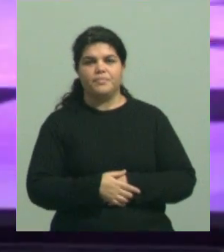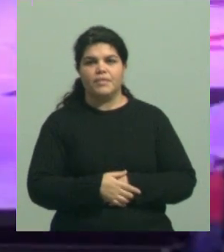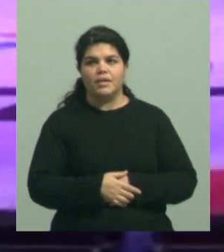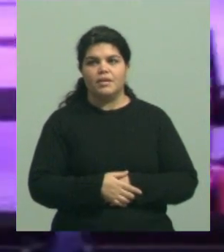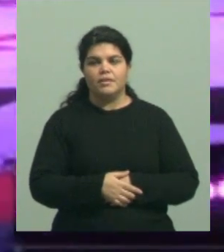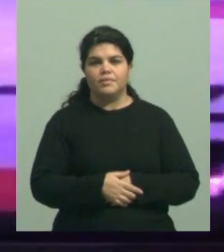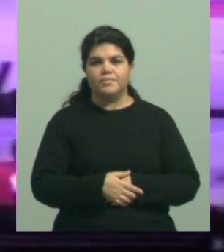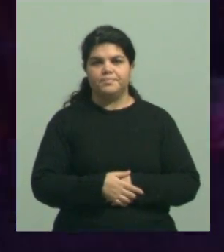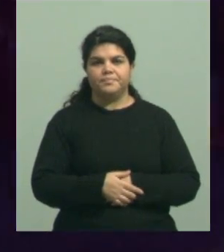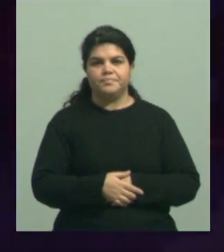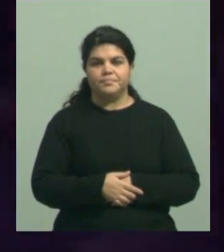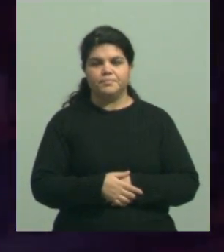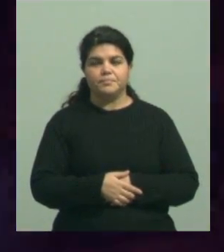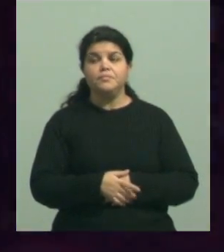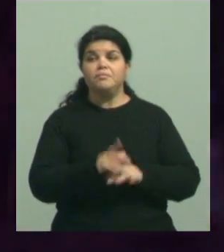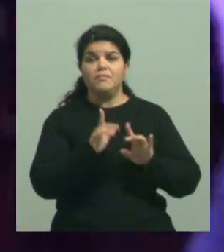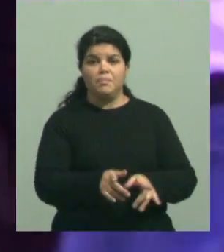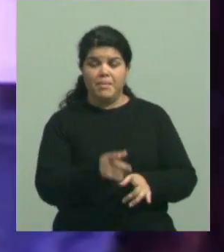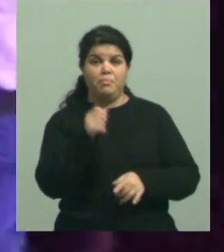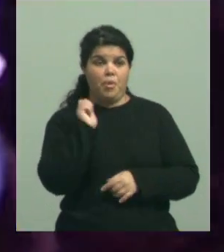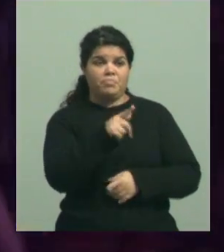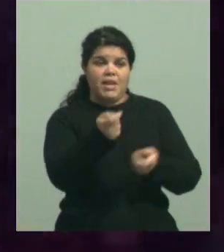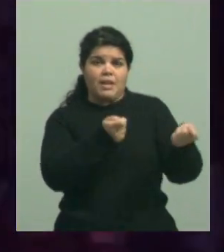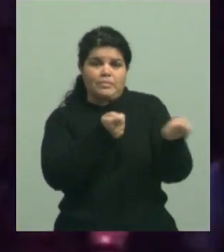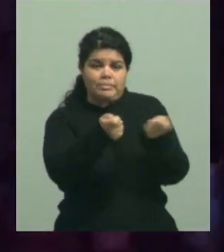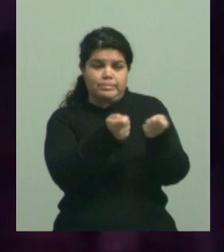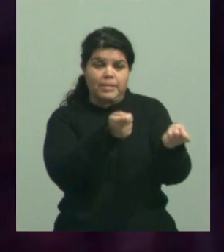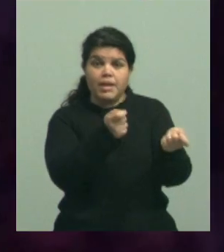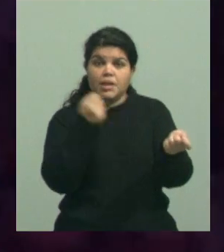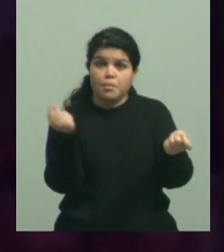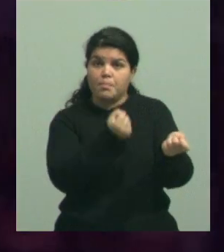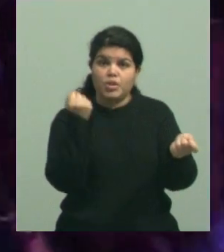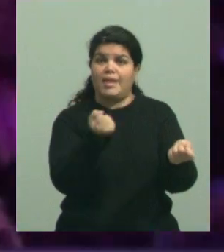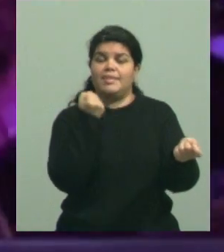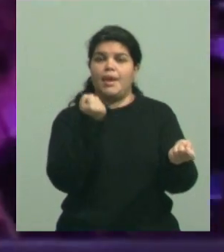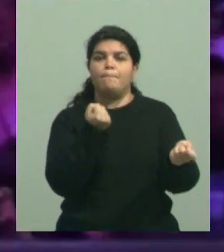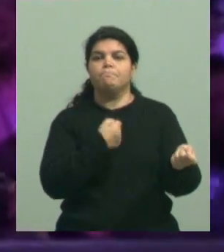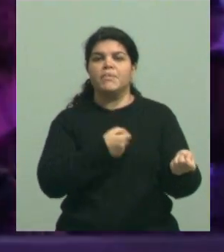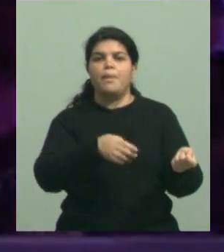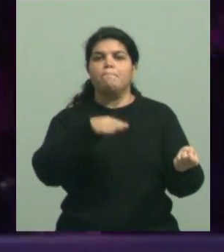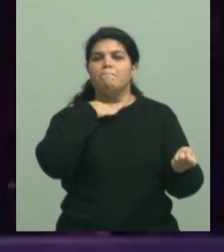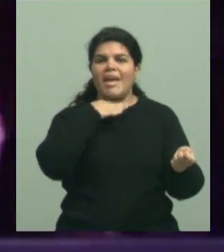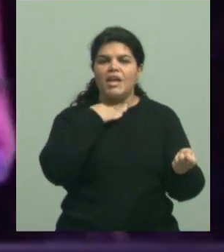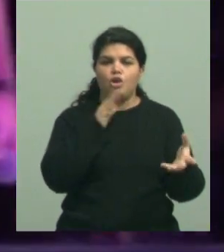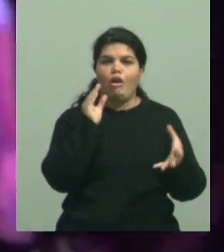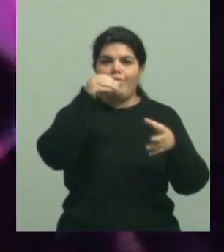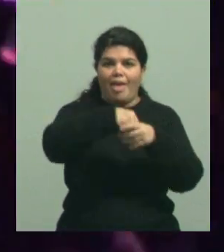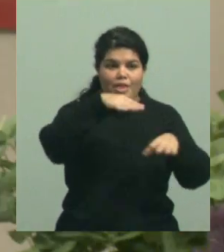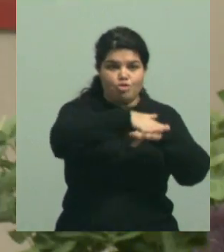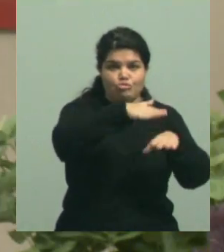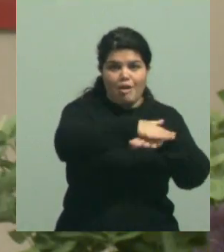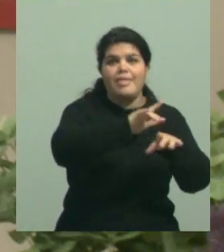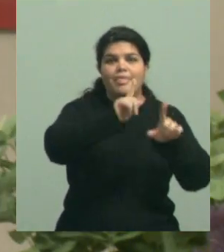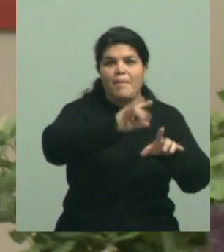poder generar una gestión que pueda representar al México del interior y al México de las ciudades, ¿no? Claro.